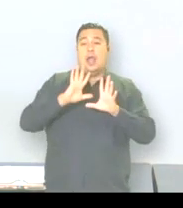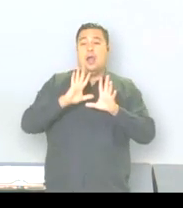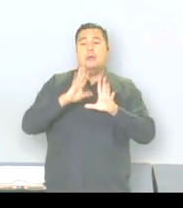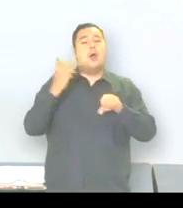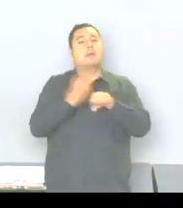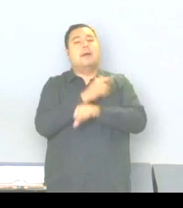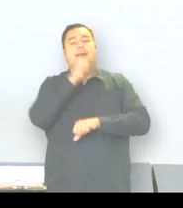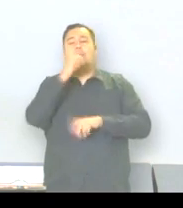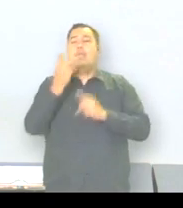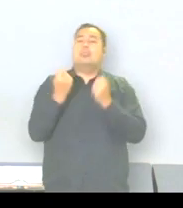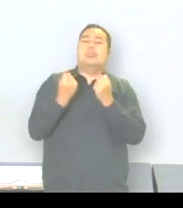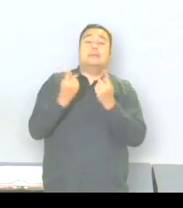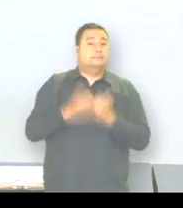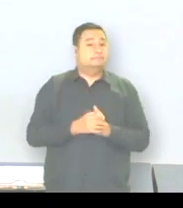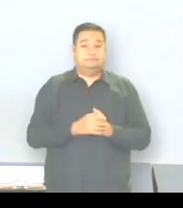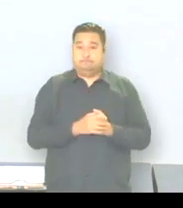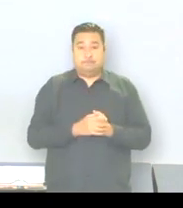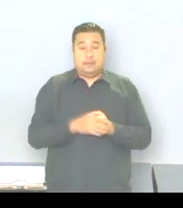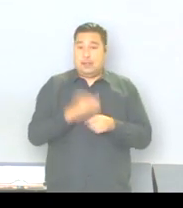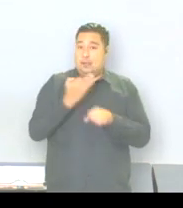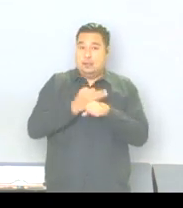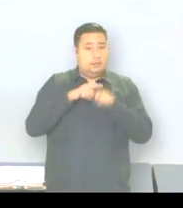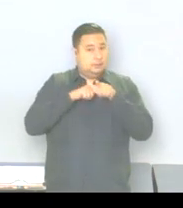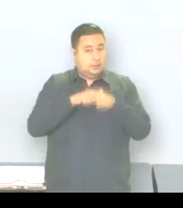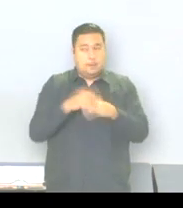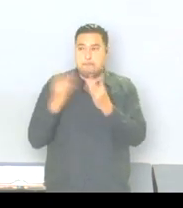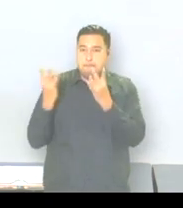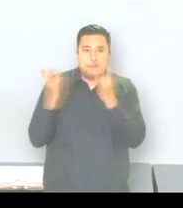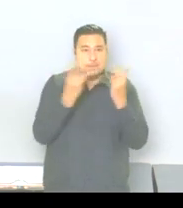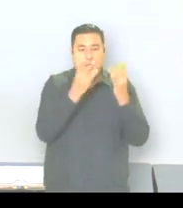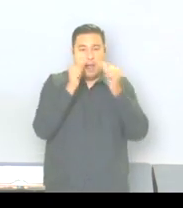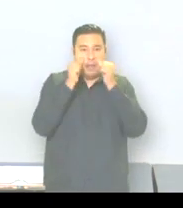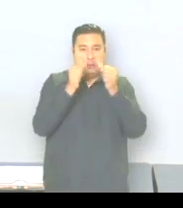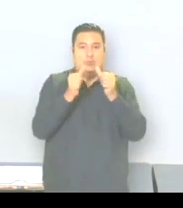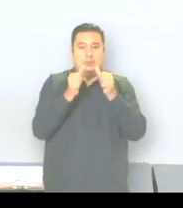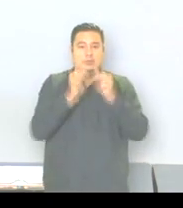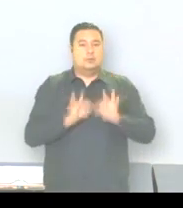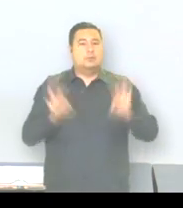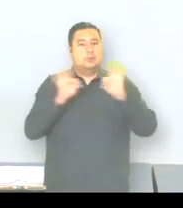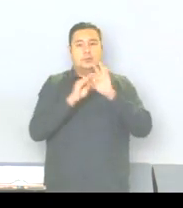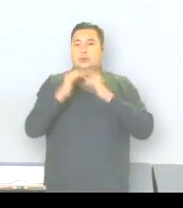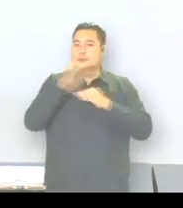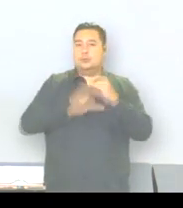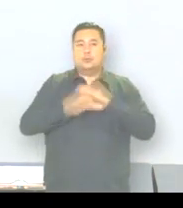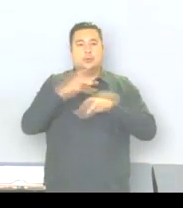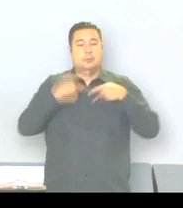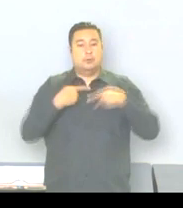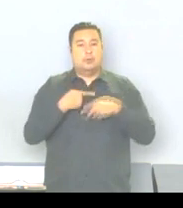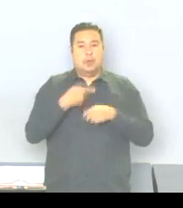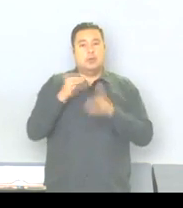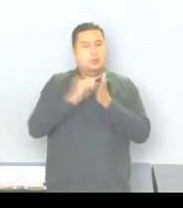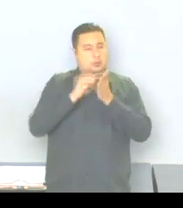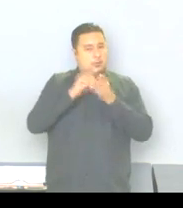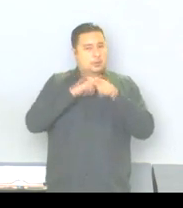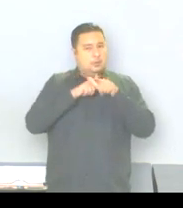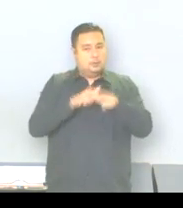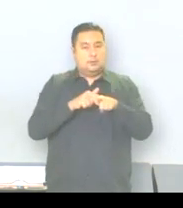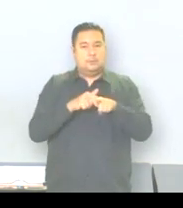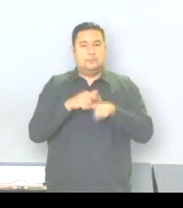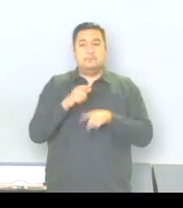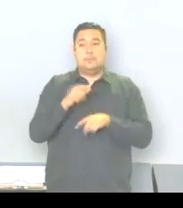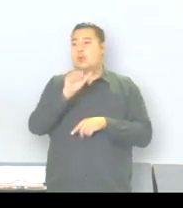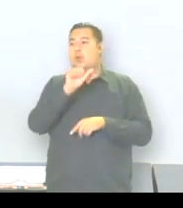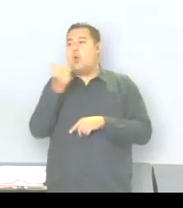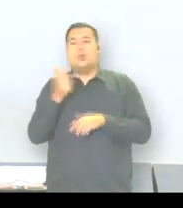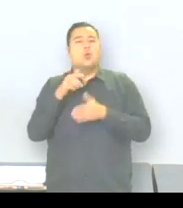Si queremos ir avanzando en estas aperturas, es necesario que todos como sociedad estemos contribuyendo. No hay